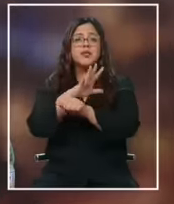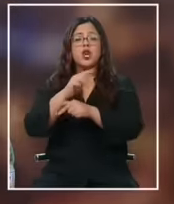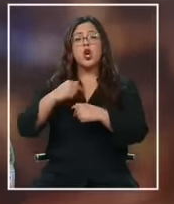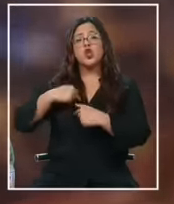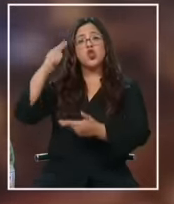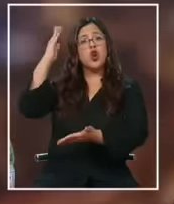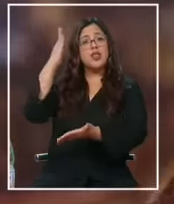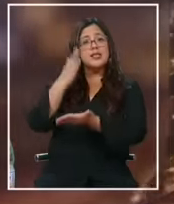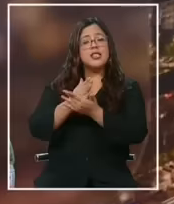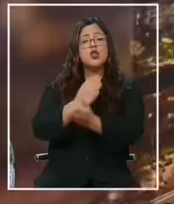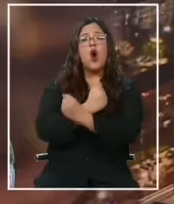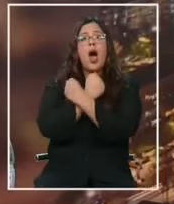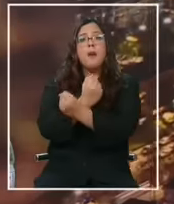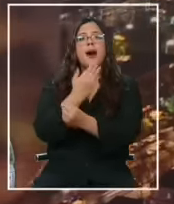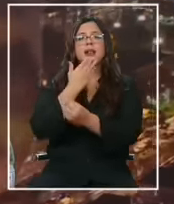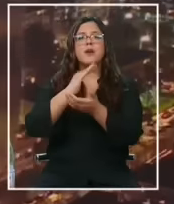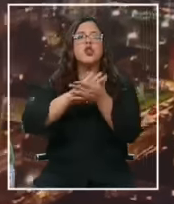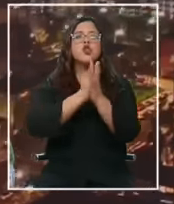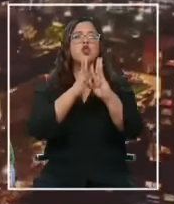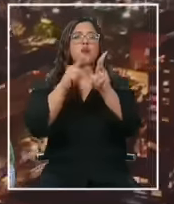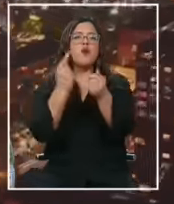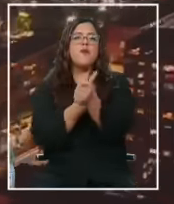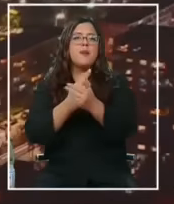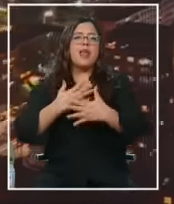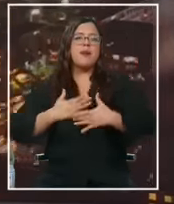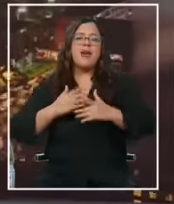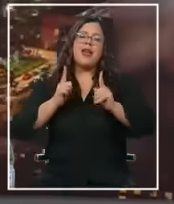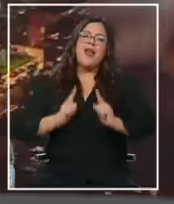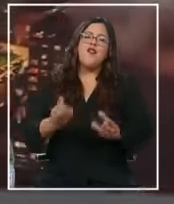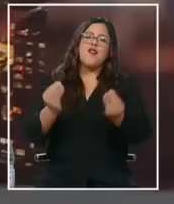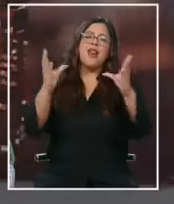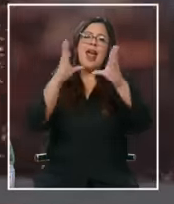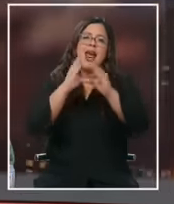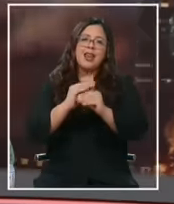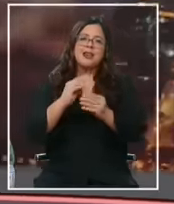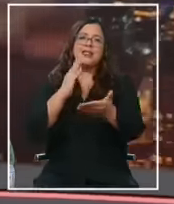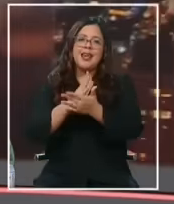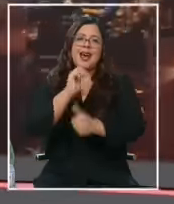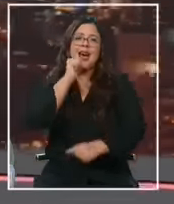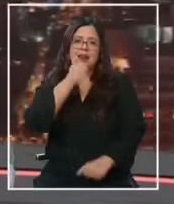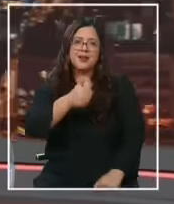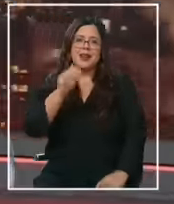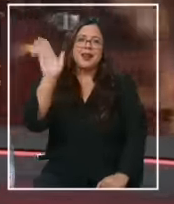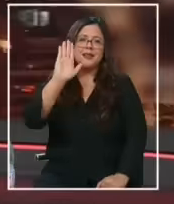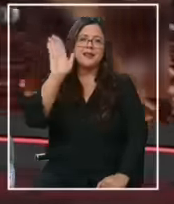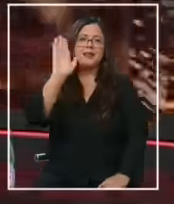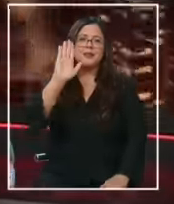Yo Decido Amar y Todo por Mi Familia. Que descansen, buenas noches y hasta mañana.